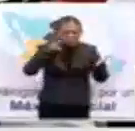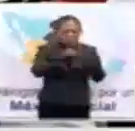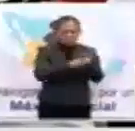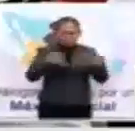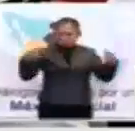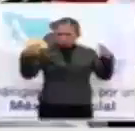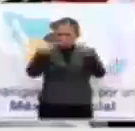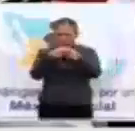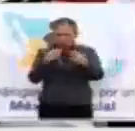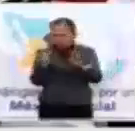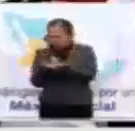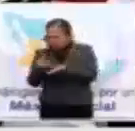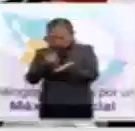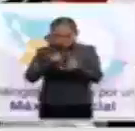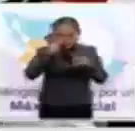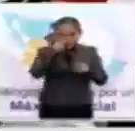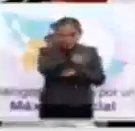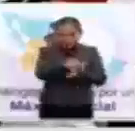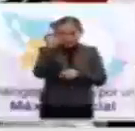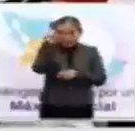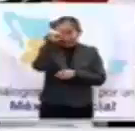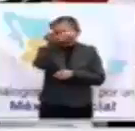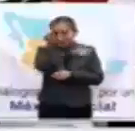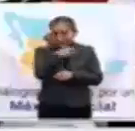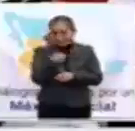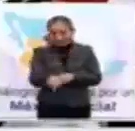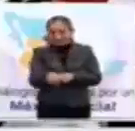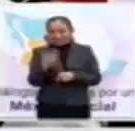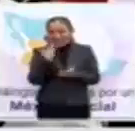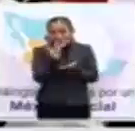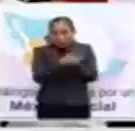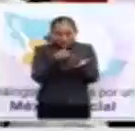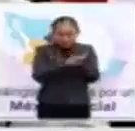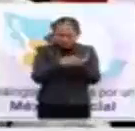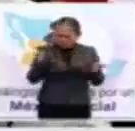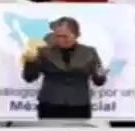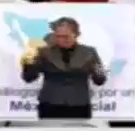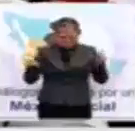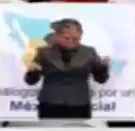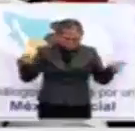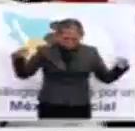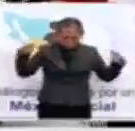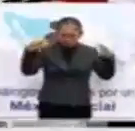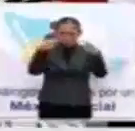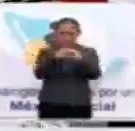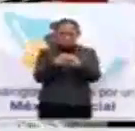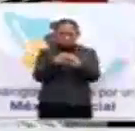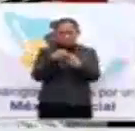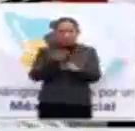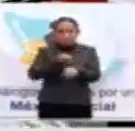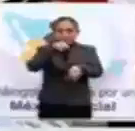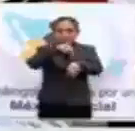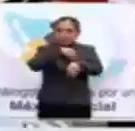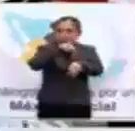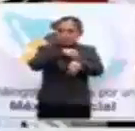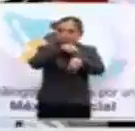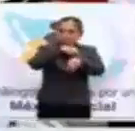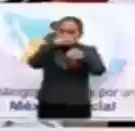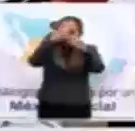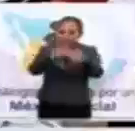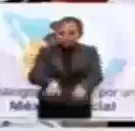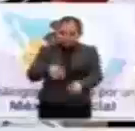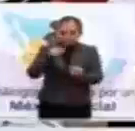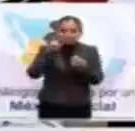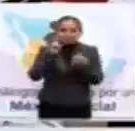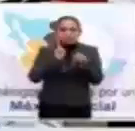duplicidades, y las duplicidades se ven y cuestan, ¿eh? Las duplicidades cuestan desde el punto de vista de tiempo, desde el